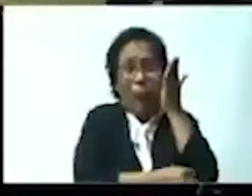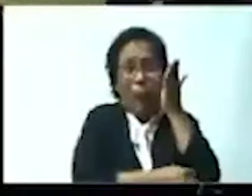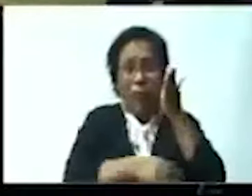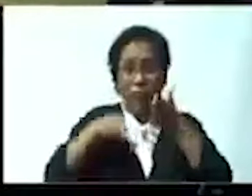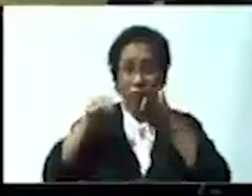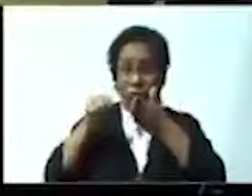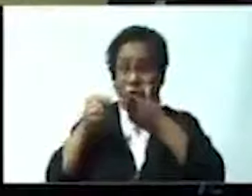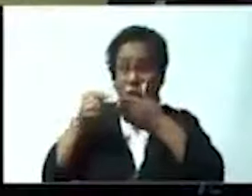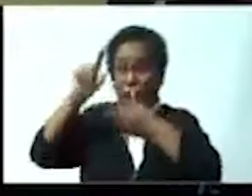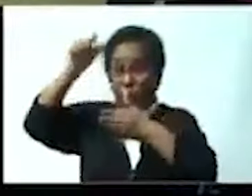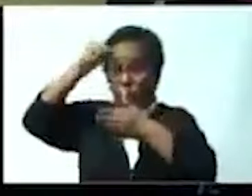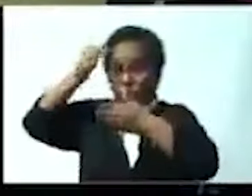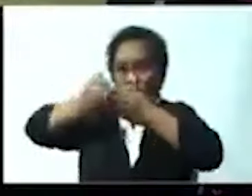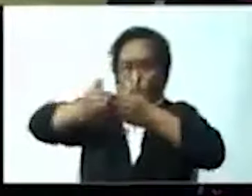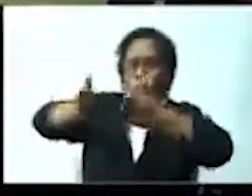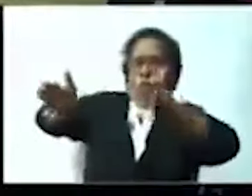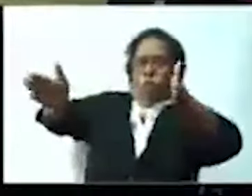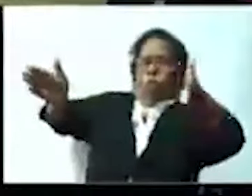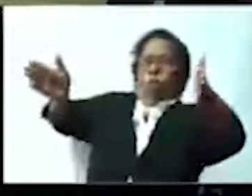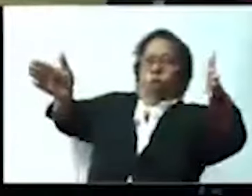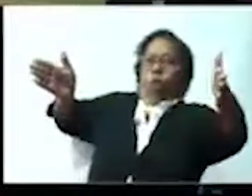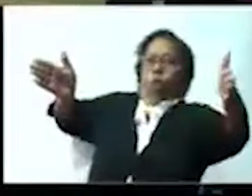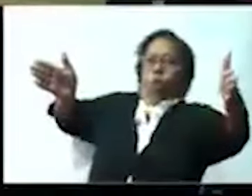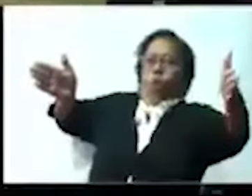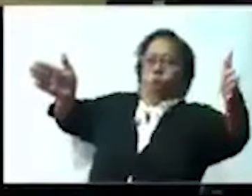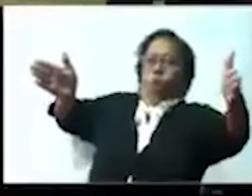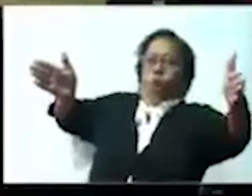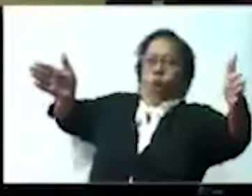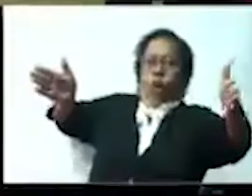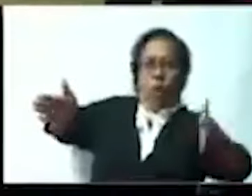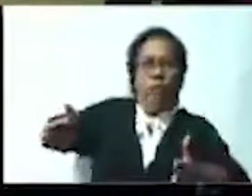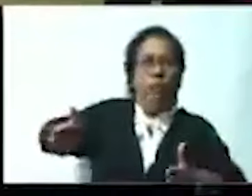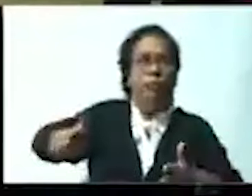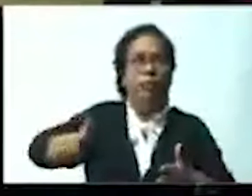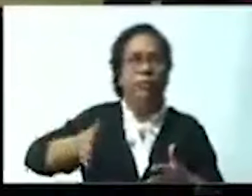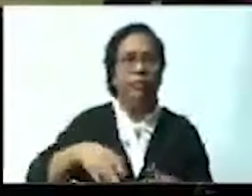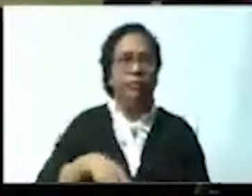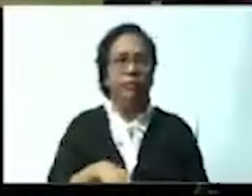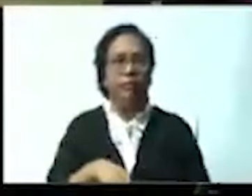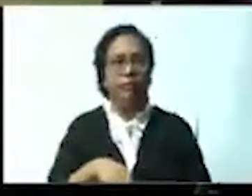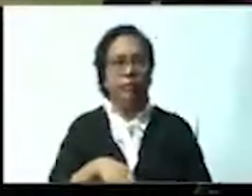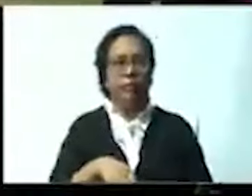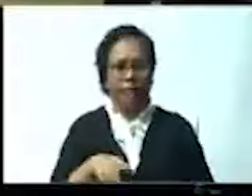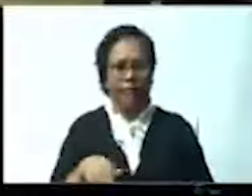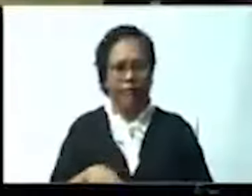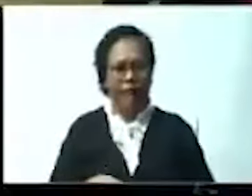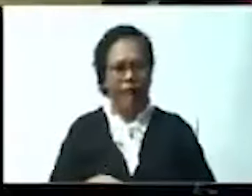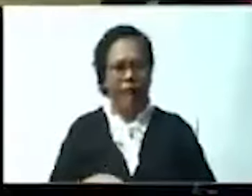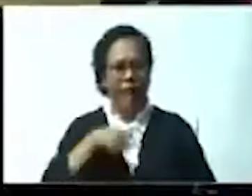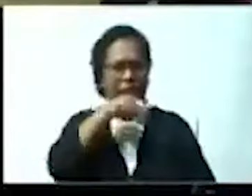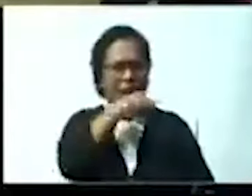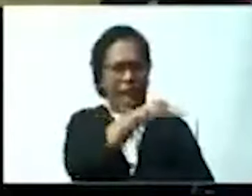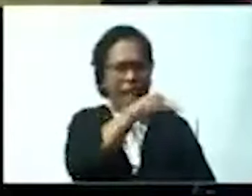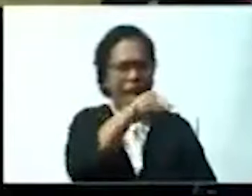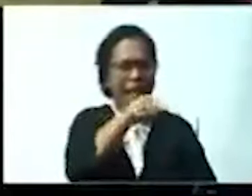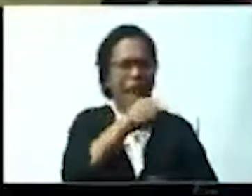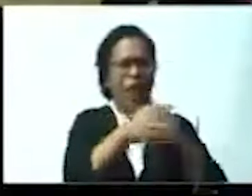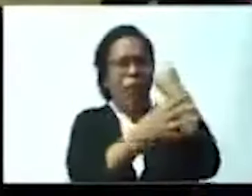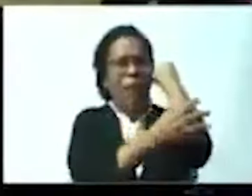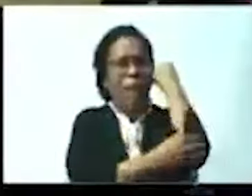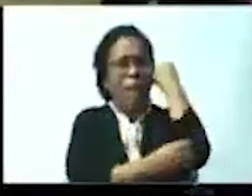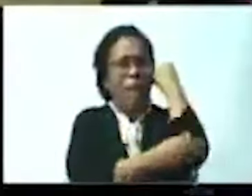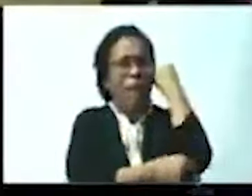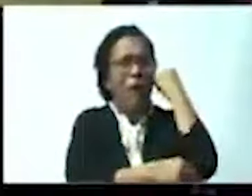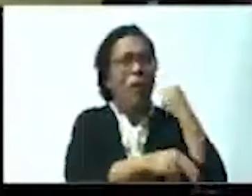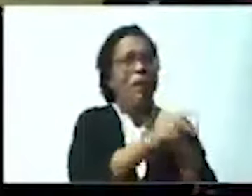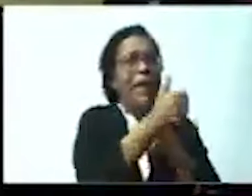10% de las utilidades después de un tiempo. Oigan, un 10%, 90-10. ¿Qué negocio más bueno? Coger cuarto por adelantado